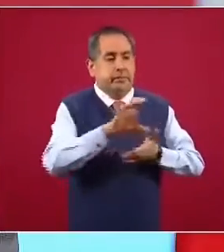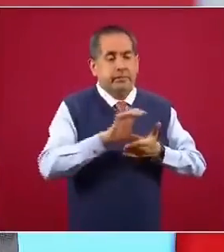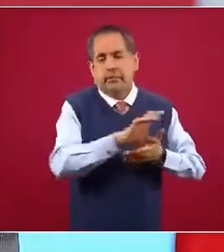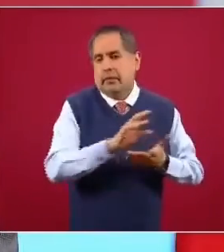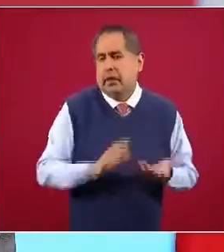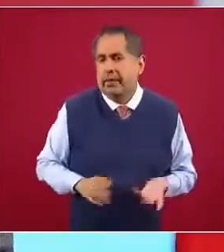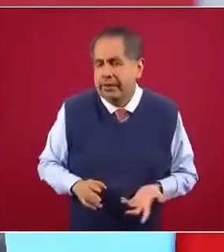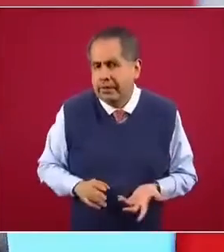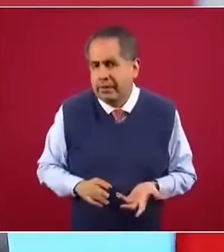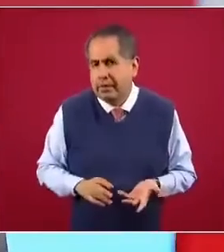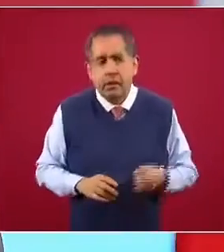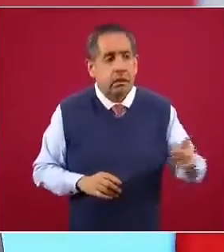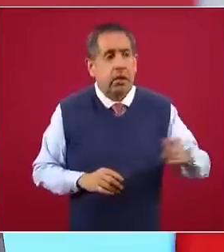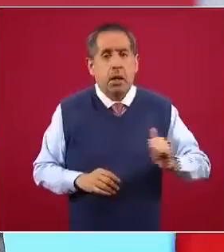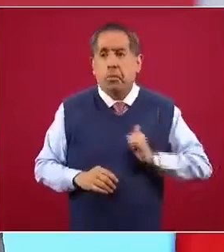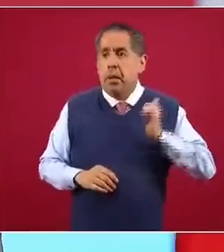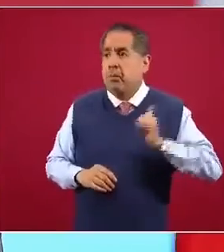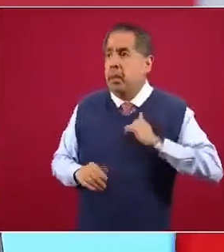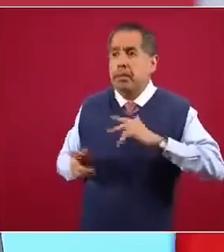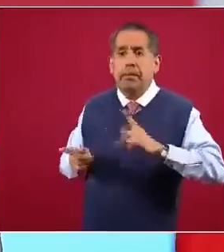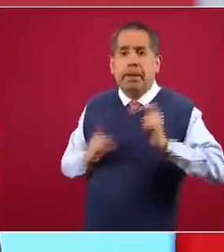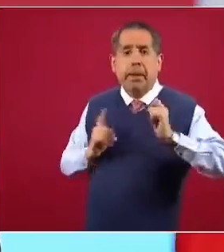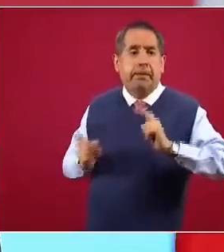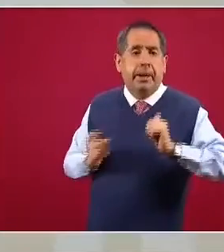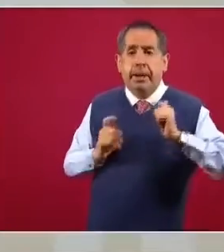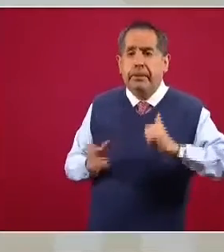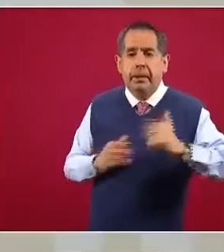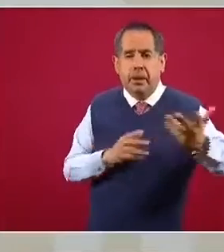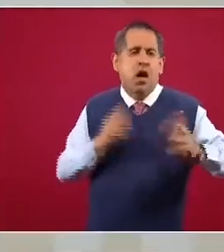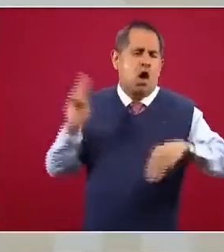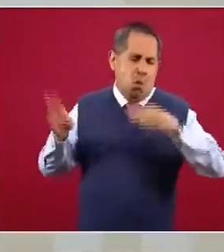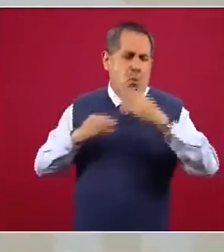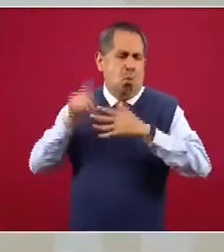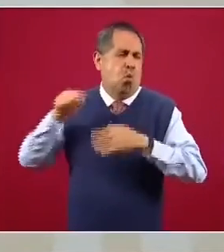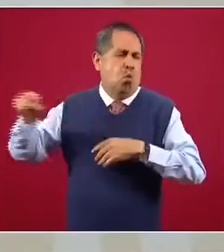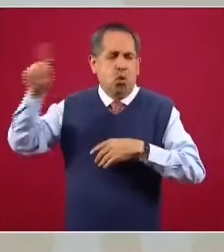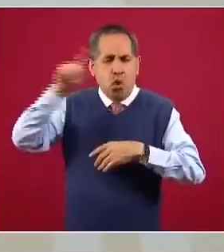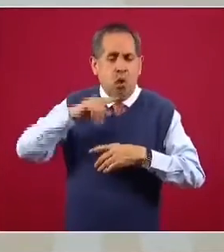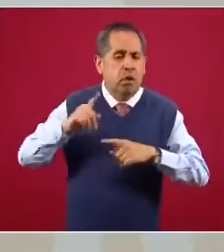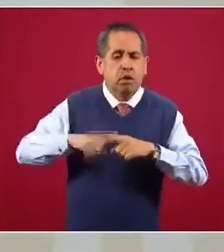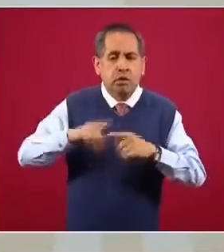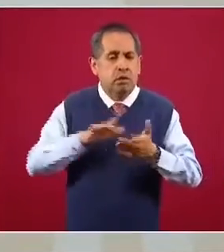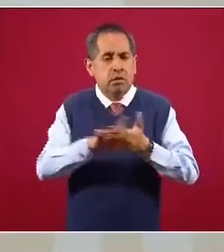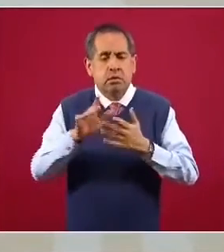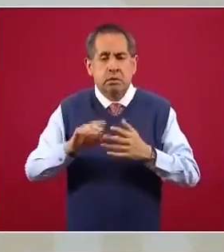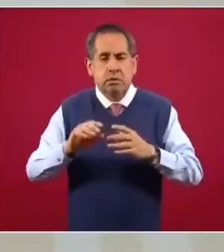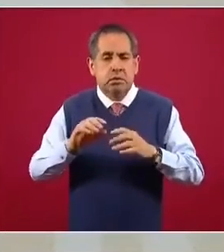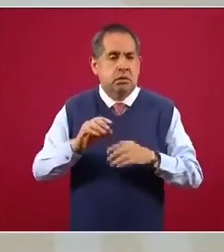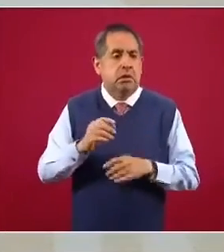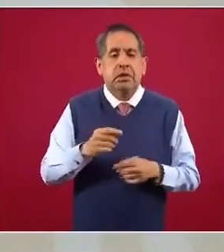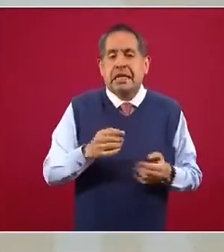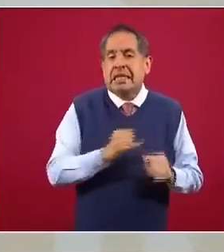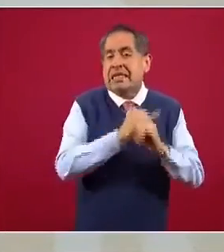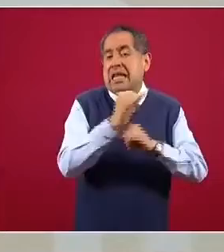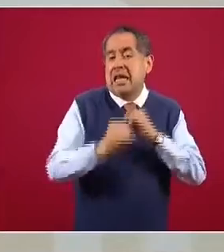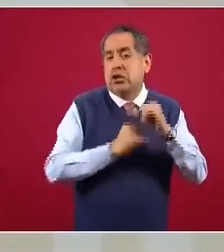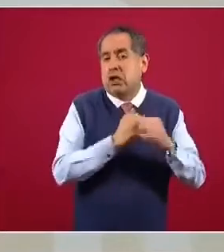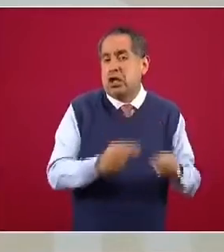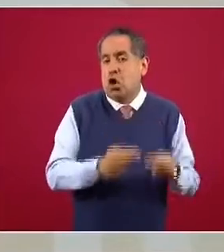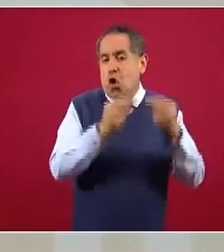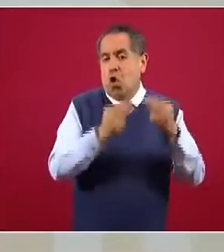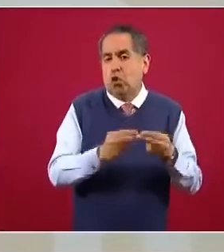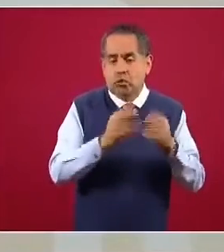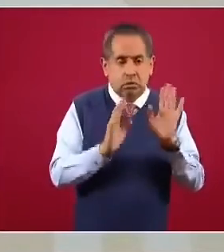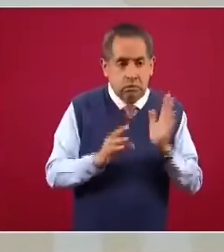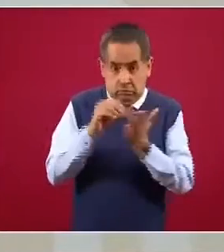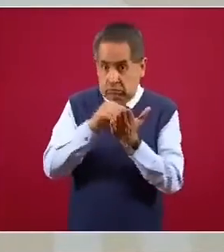un modelo que prevaleció en muchos lados del mundo, que fue impulsado por organismos financieros internacionales. Eso